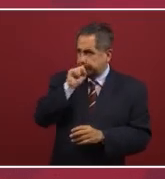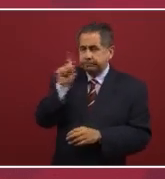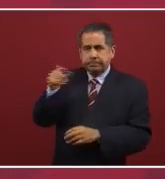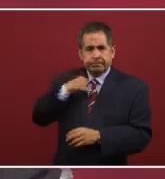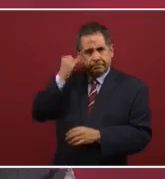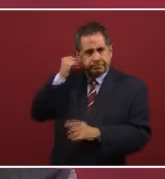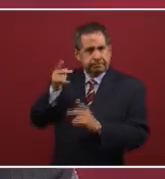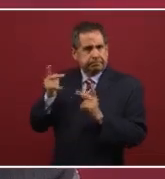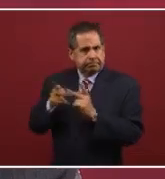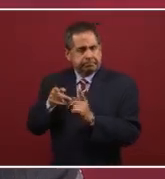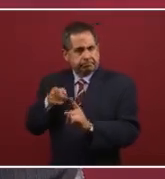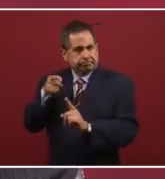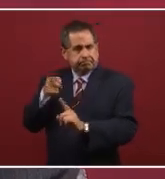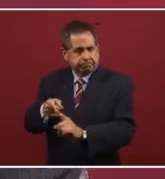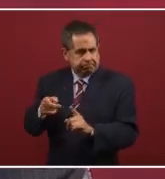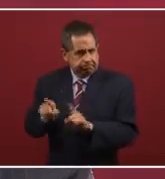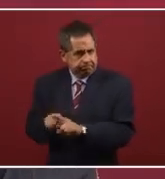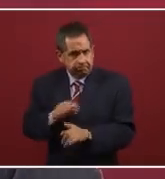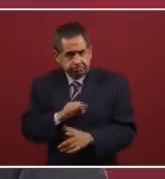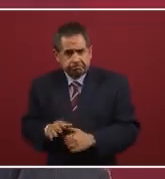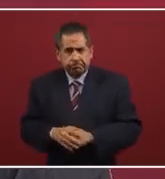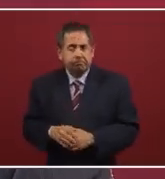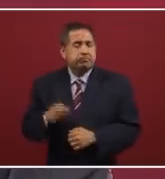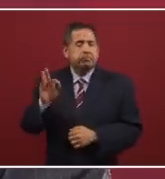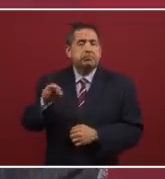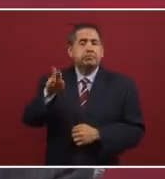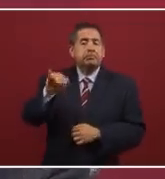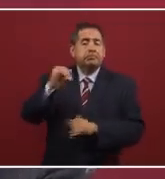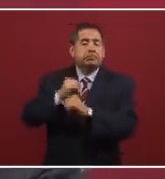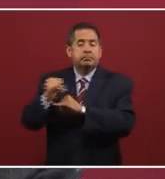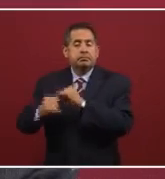¿Por qué no coincidir si el Fondo Monetario Internacional